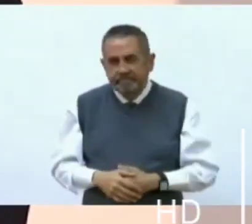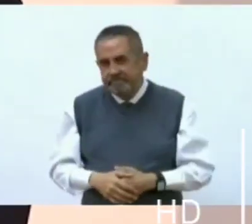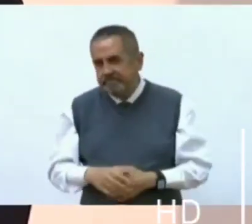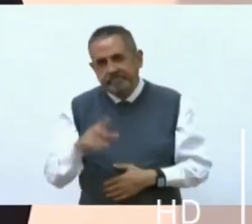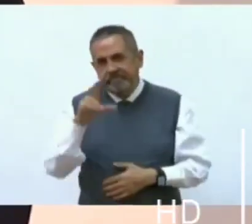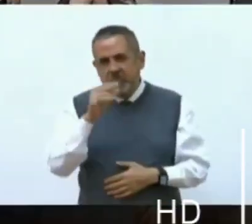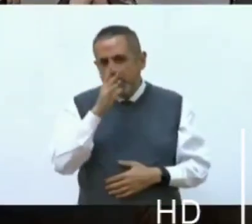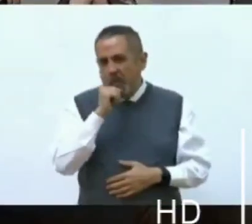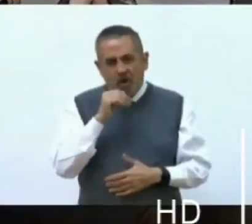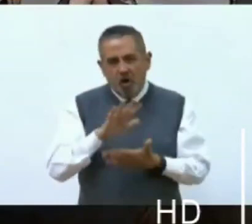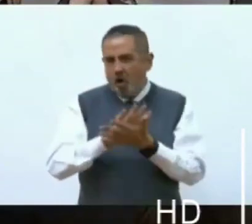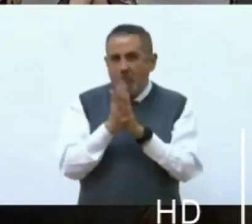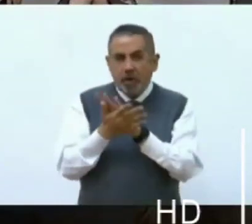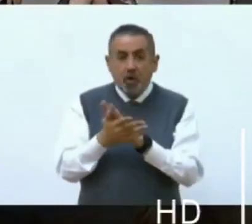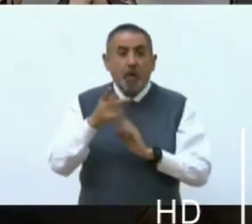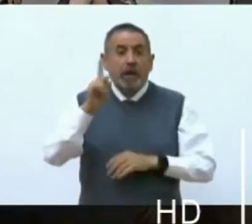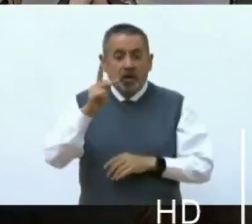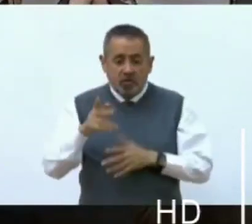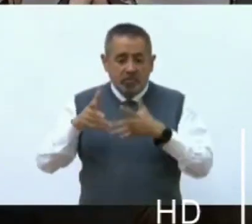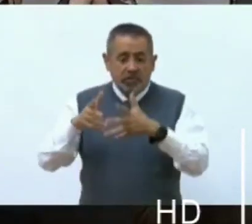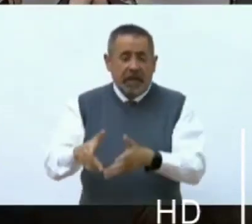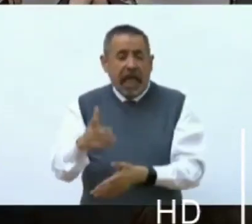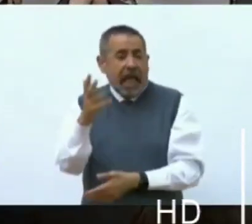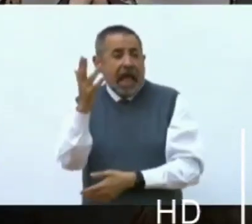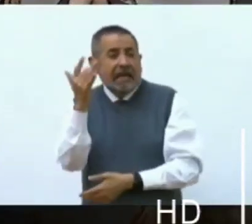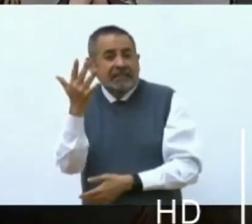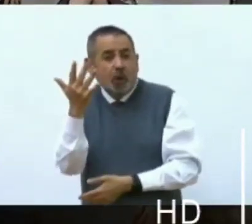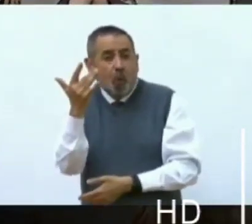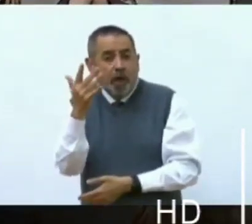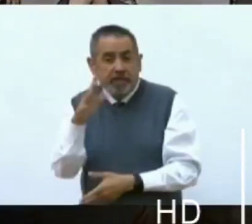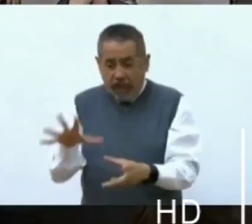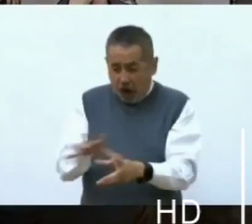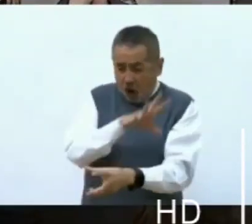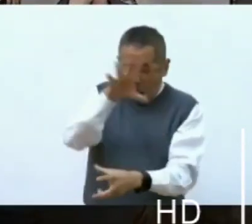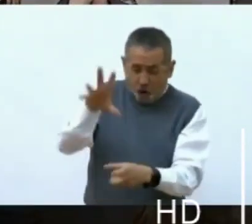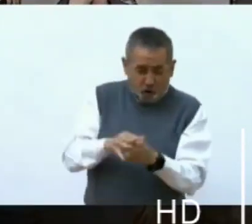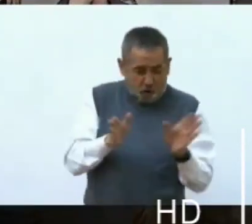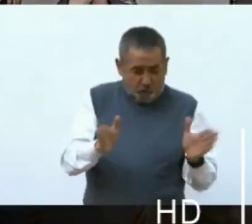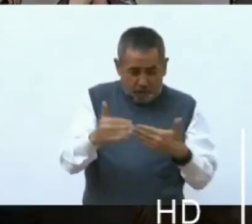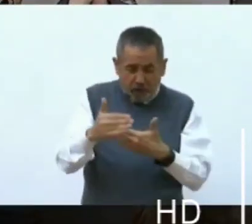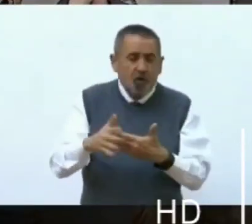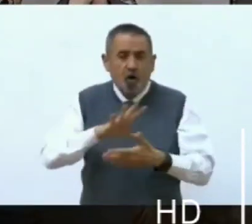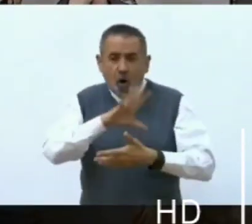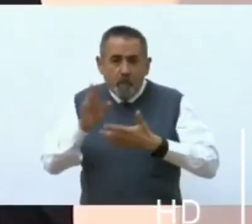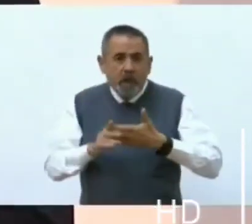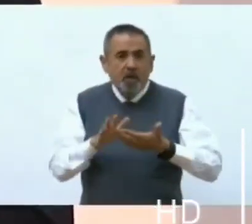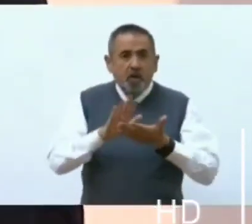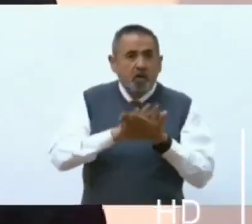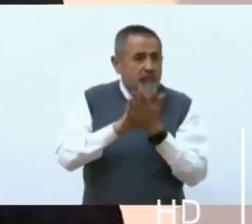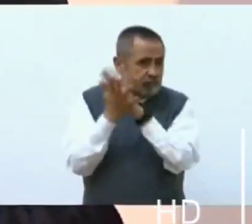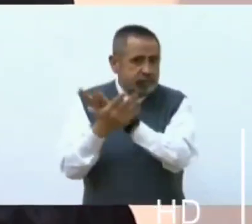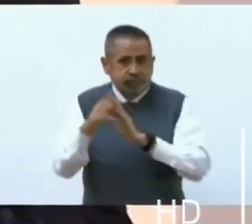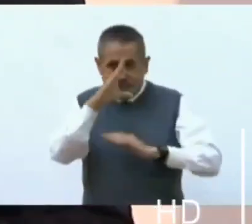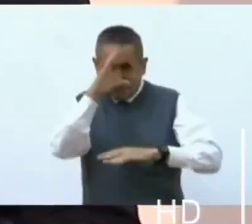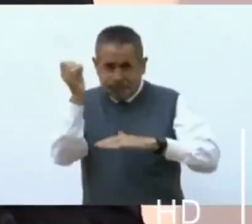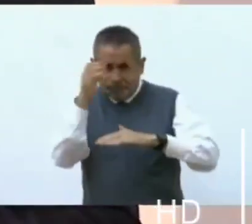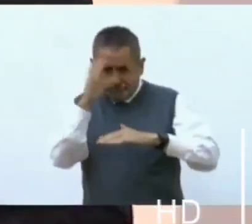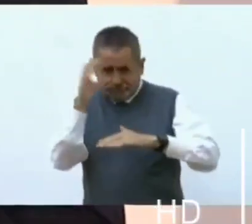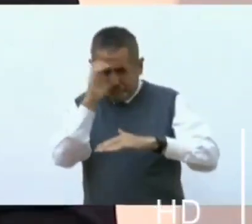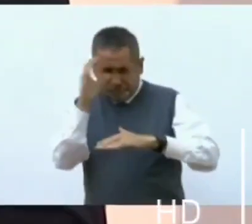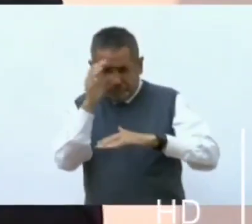no se va a poder. Pero sí vamos a dejar 50 fondos documentales digitalizados y son los